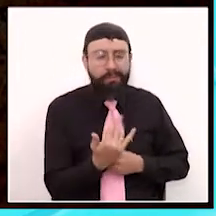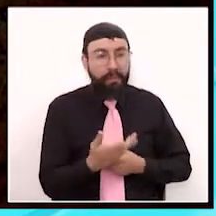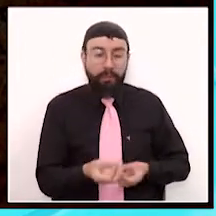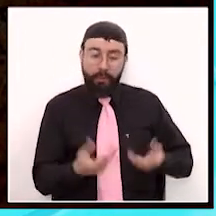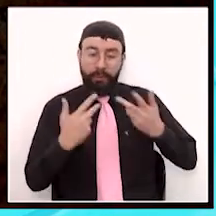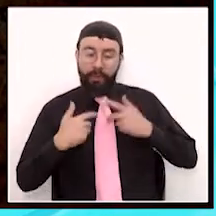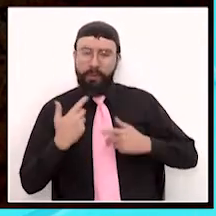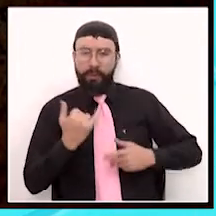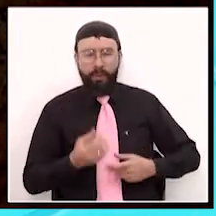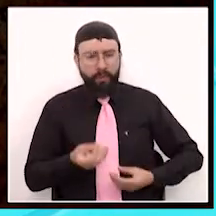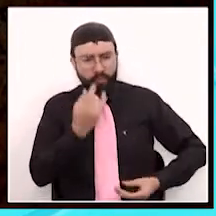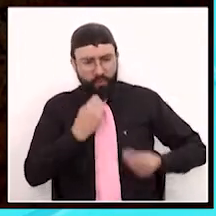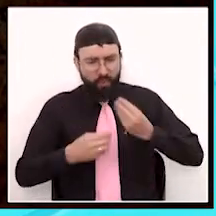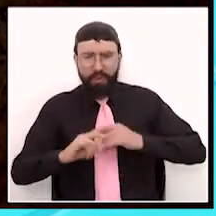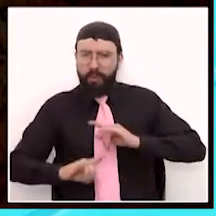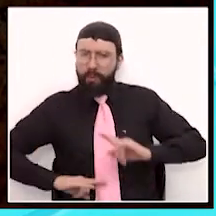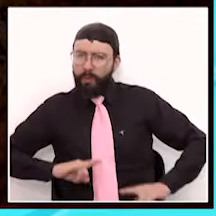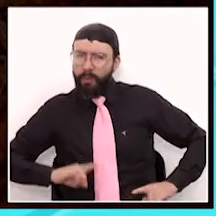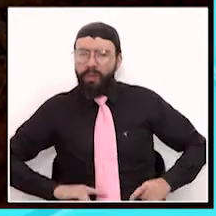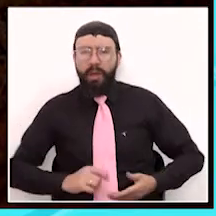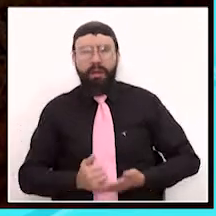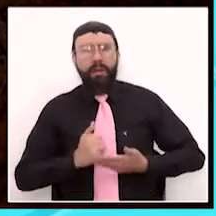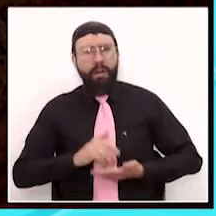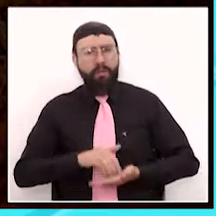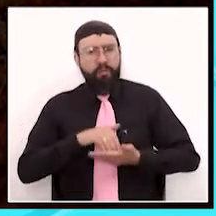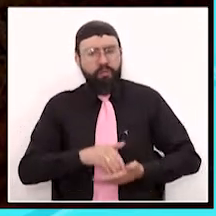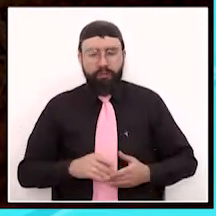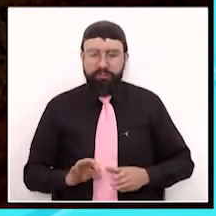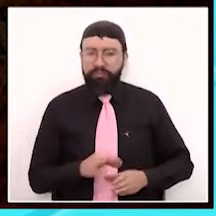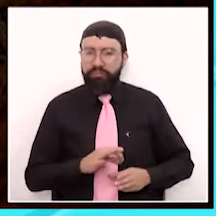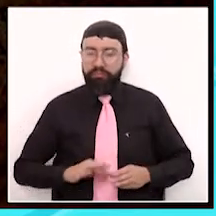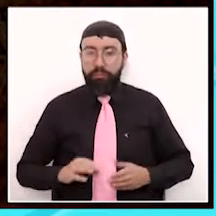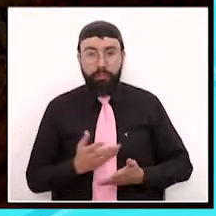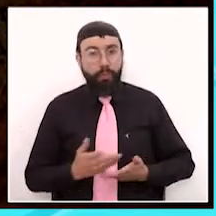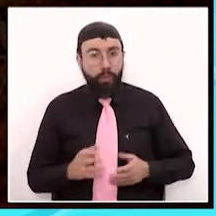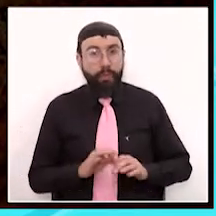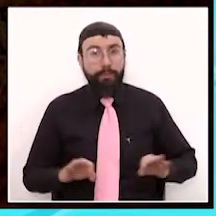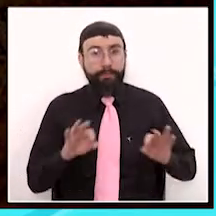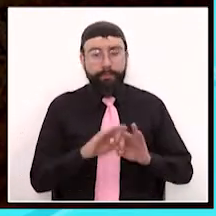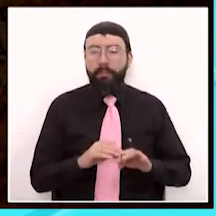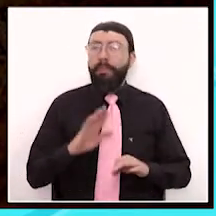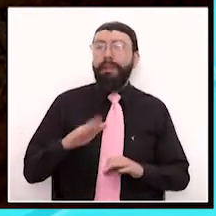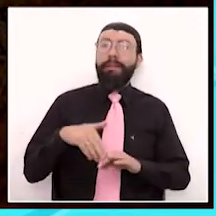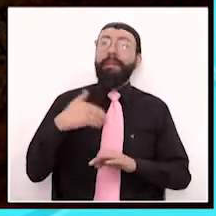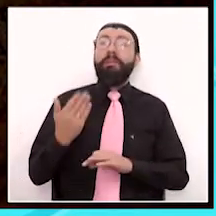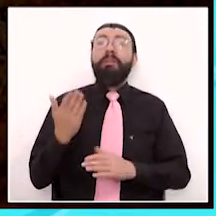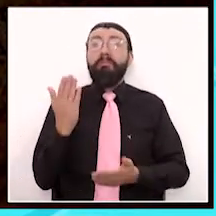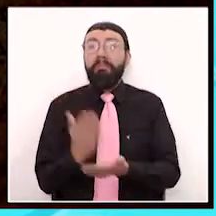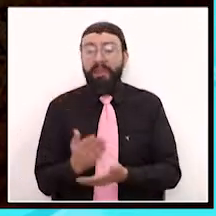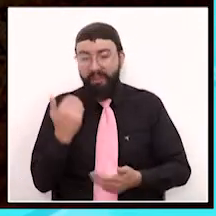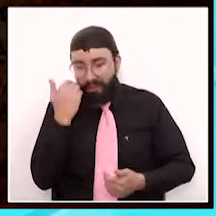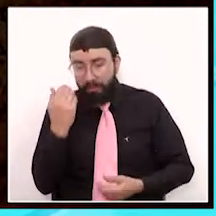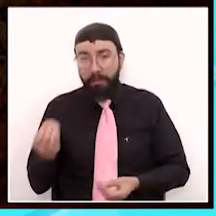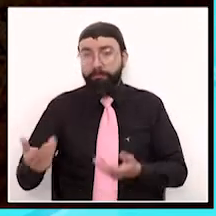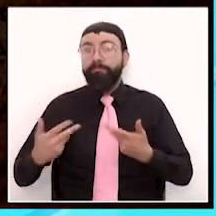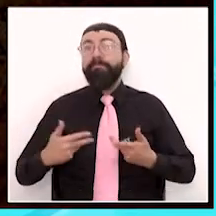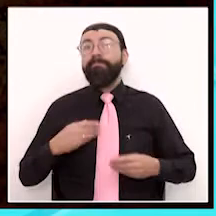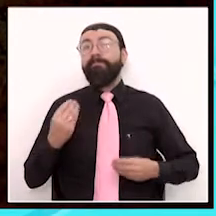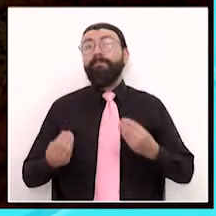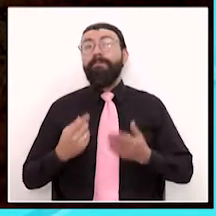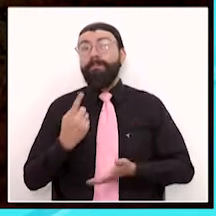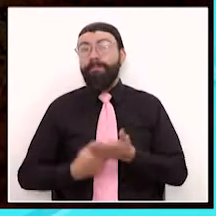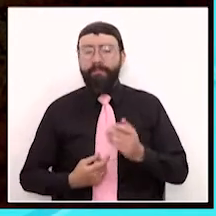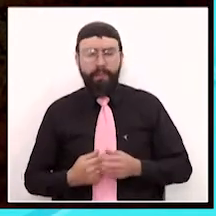soporte vital, la nutrición a nuestras células, sean importantes y cuánto vale después una enfermedad. Entonces, cuando uno empieza en este proceso